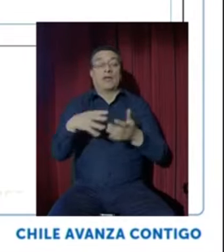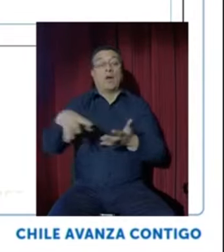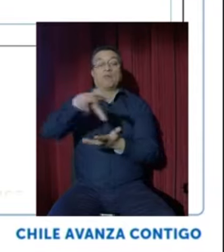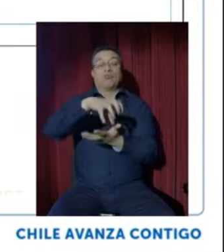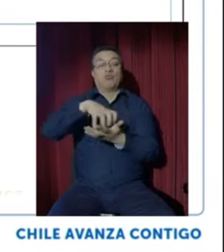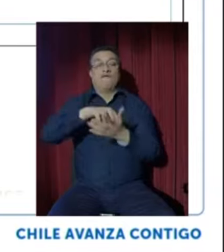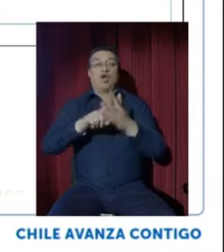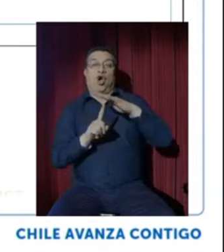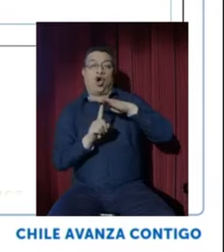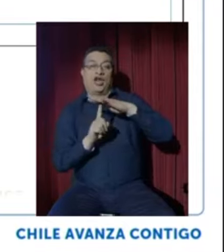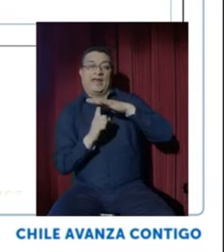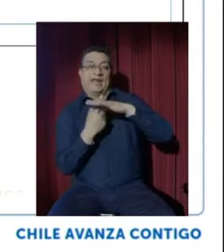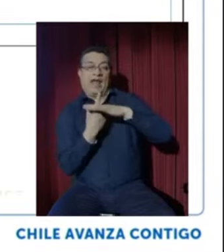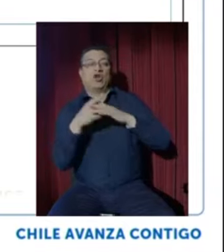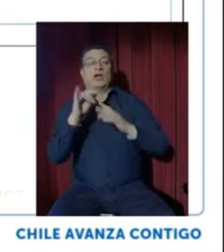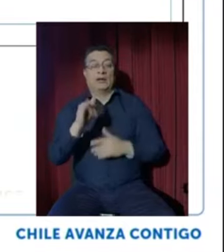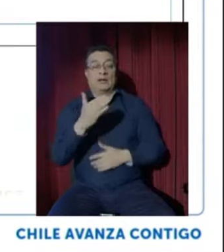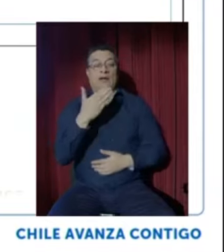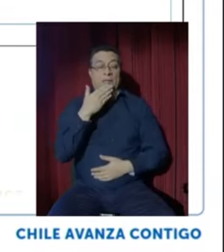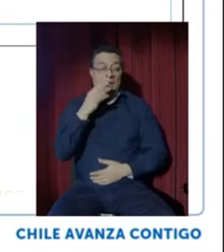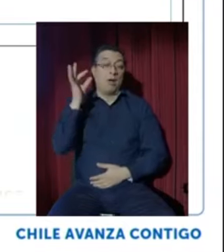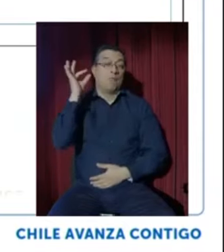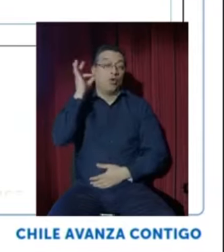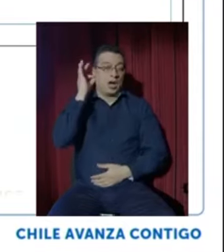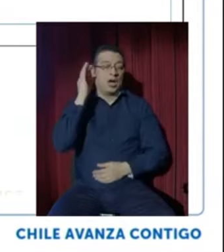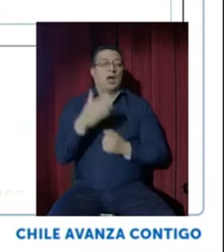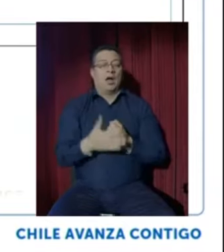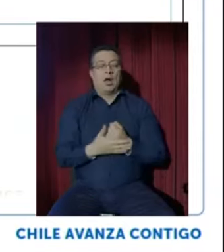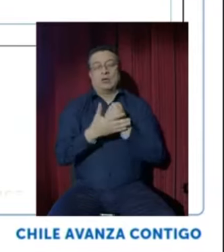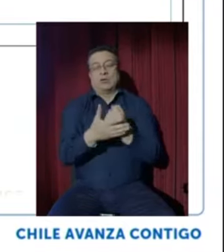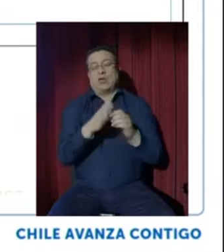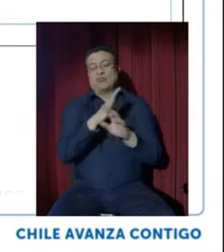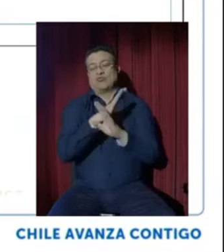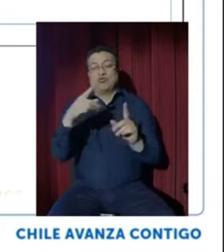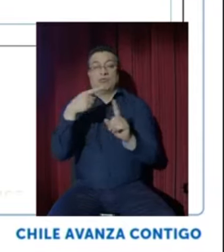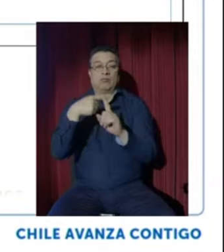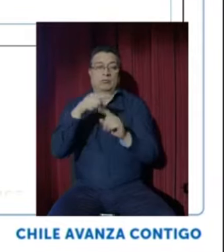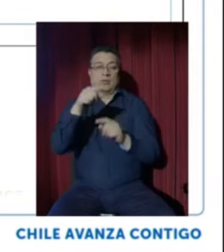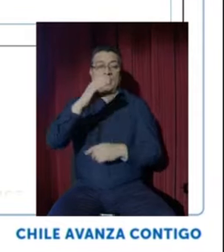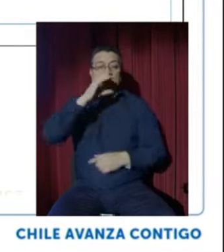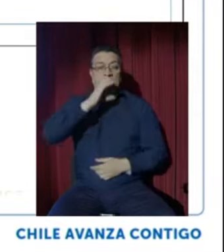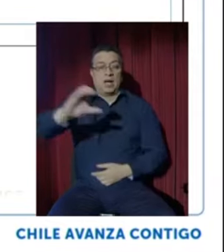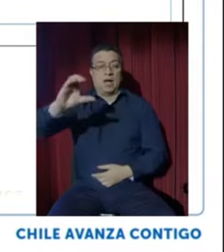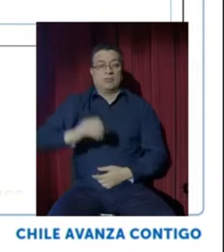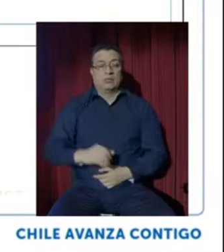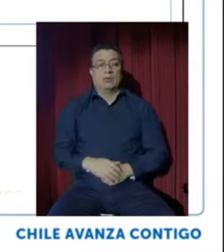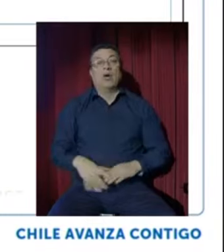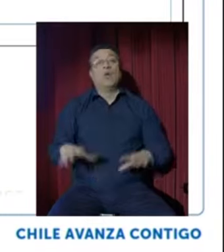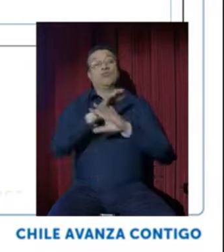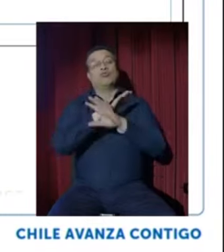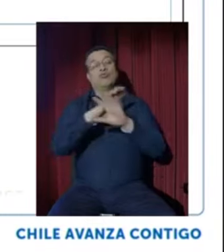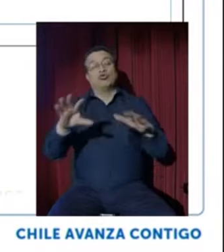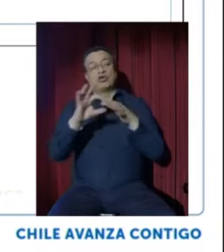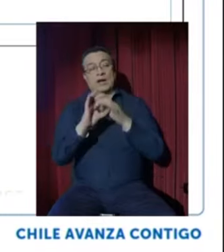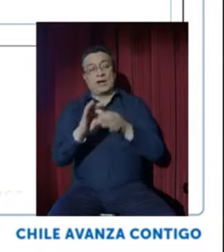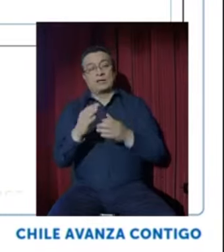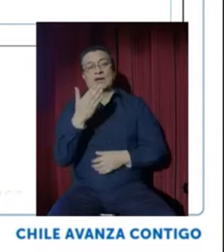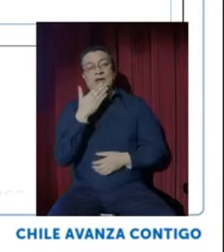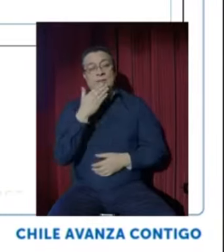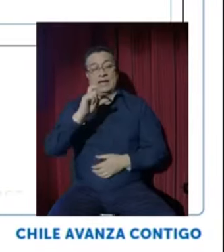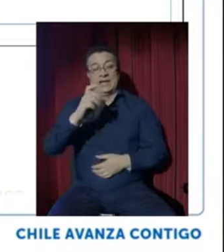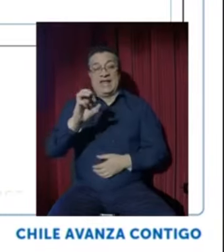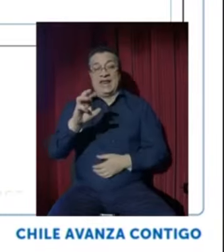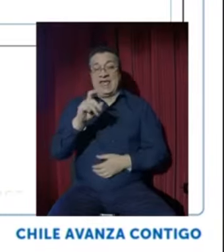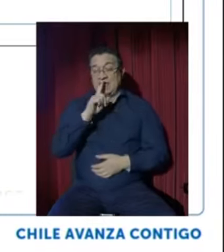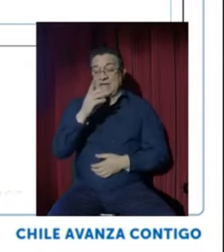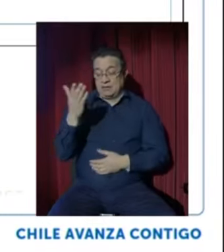originarios también y en las mujeres que tienen un tremendo aporte en la ruralidad Muchísimas gracias También a la gerencia y